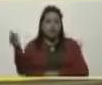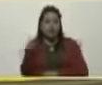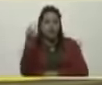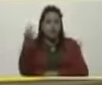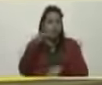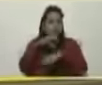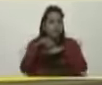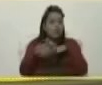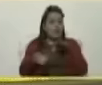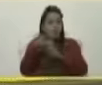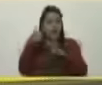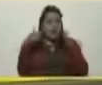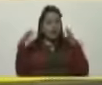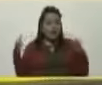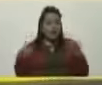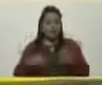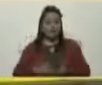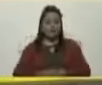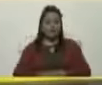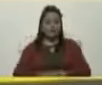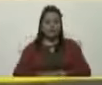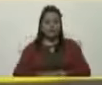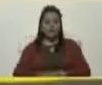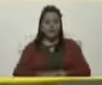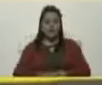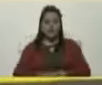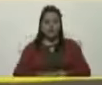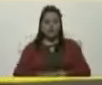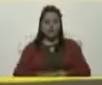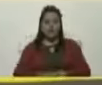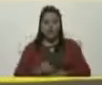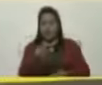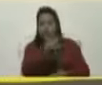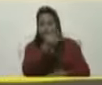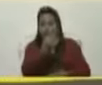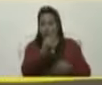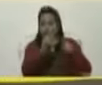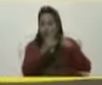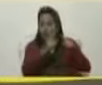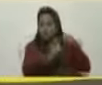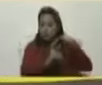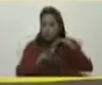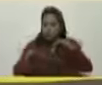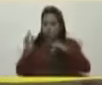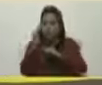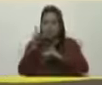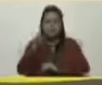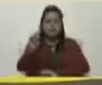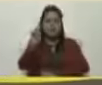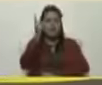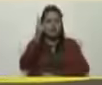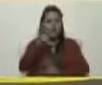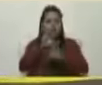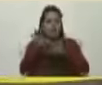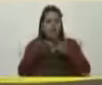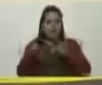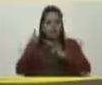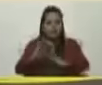grande, el primer municipio como punto estratégico, desde Tinaco se bloquea